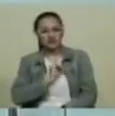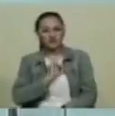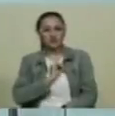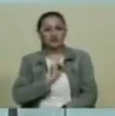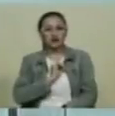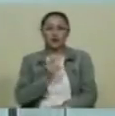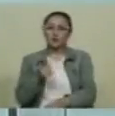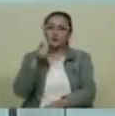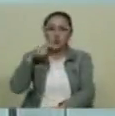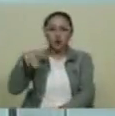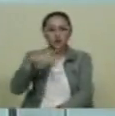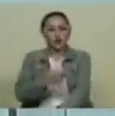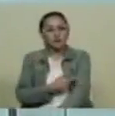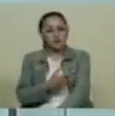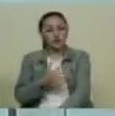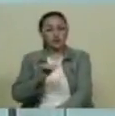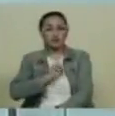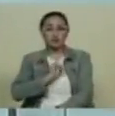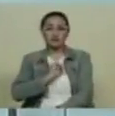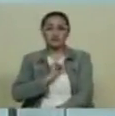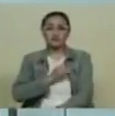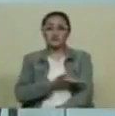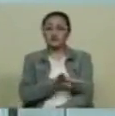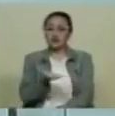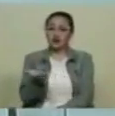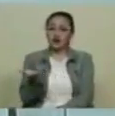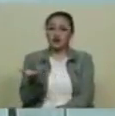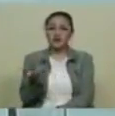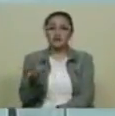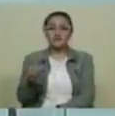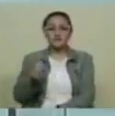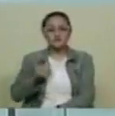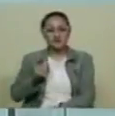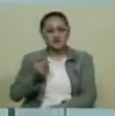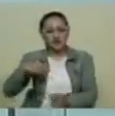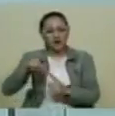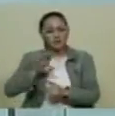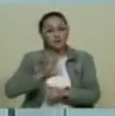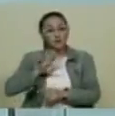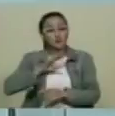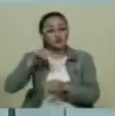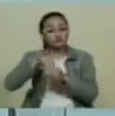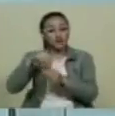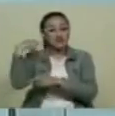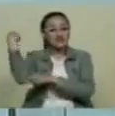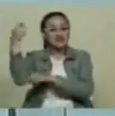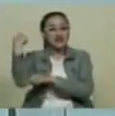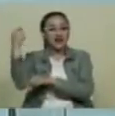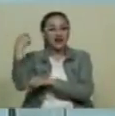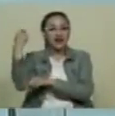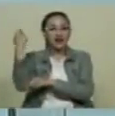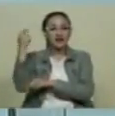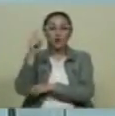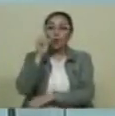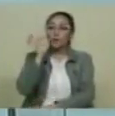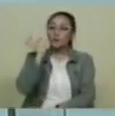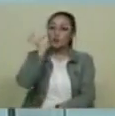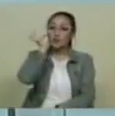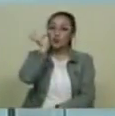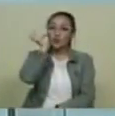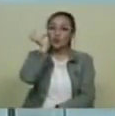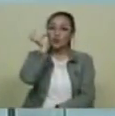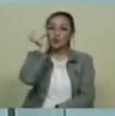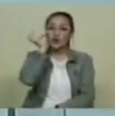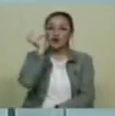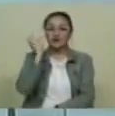pueblos hermanos. Nos identifica esa vida del llano que es común a hombres y mujeres a uno y